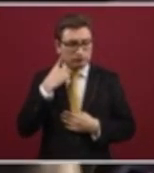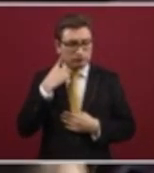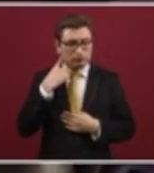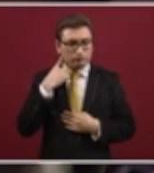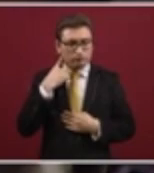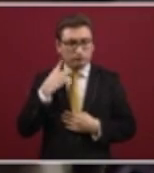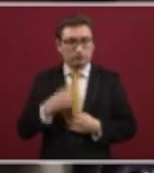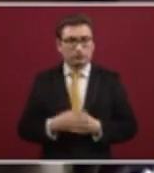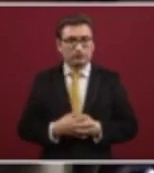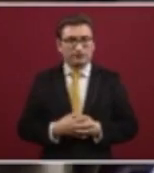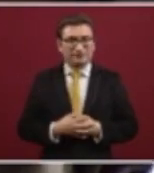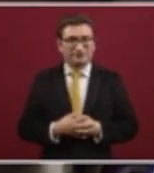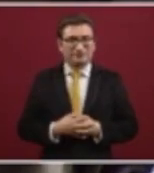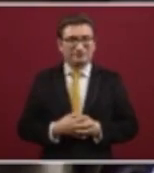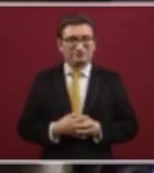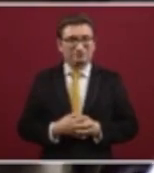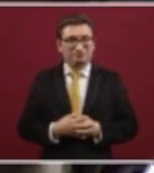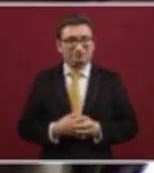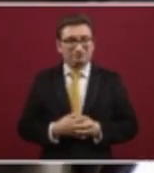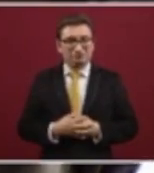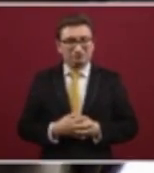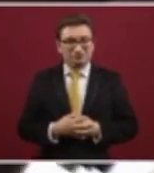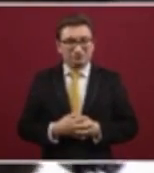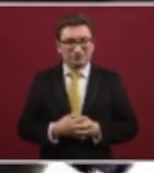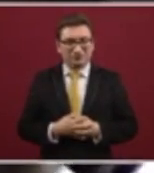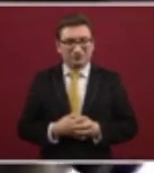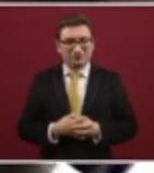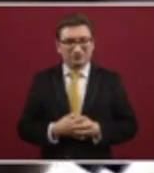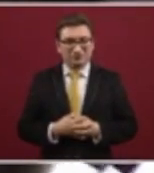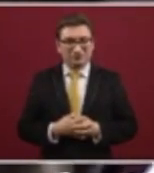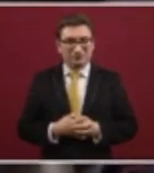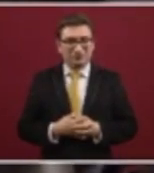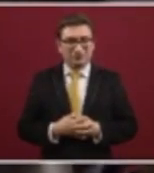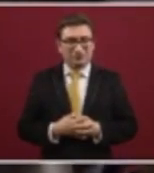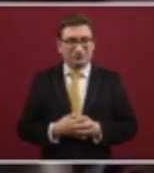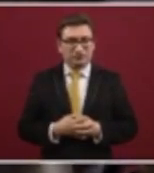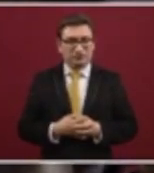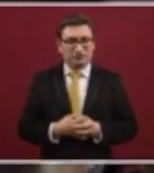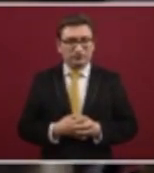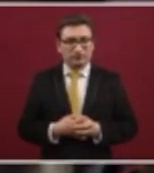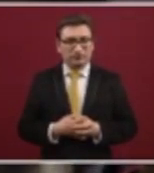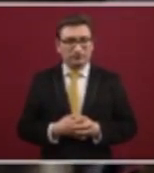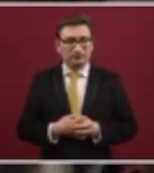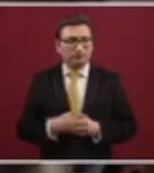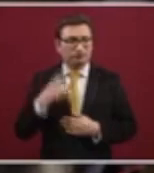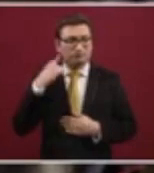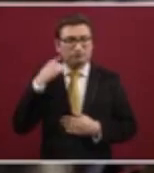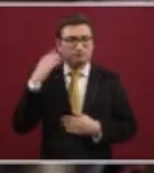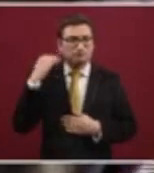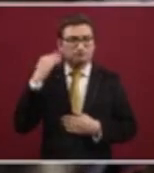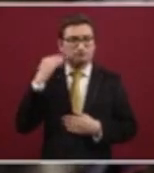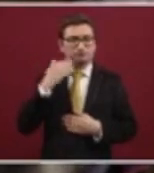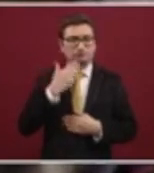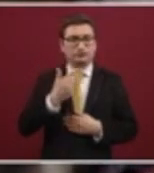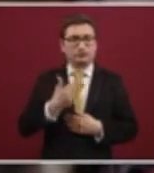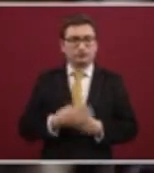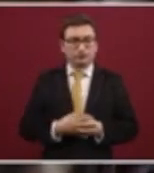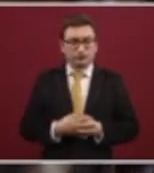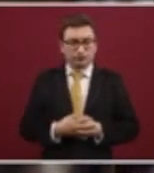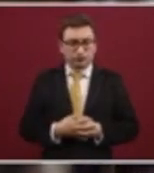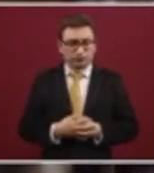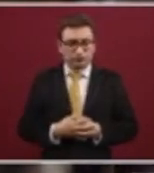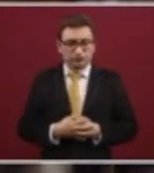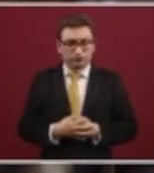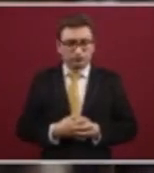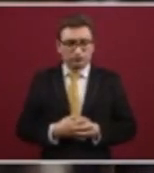que hubiera las leyes estatales no se promulgaron todos los estados, es un tema pendiente. Es la piedra angular del crecimiento económico, no se ve que se